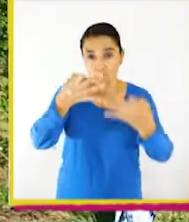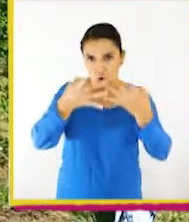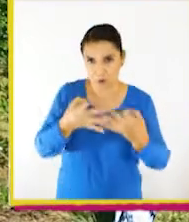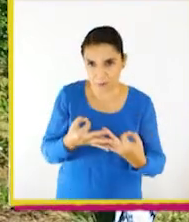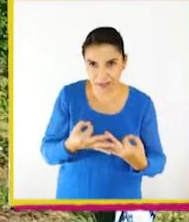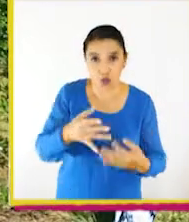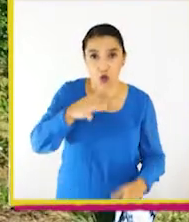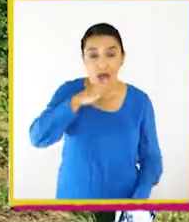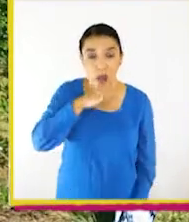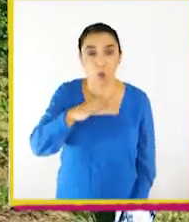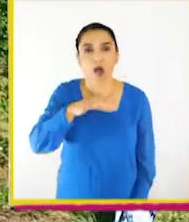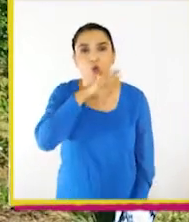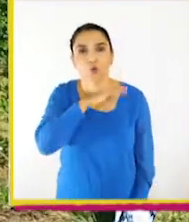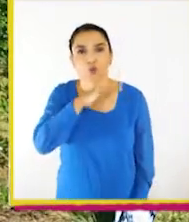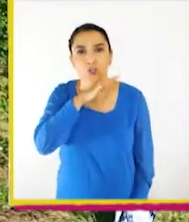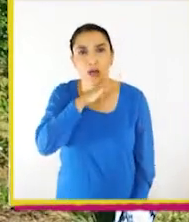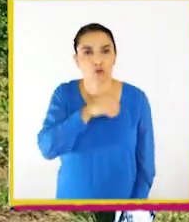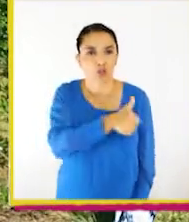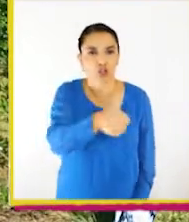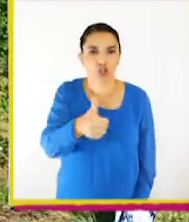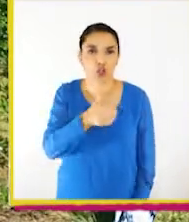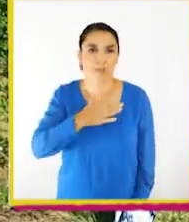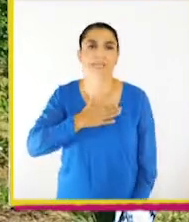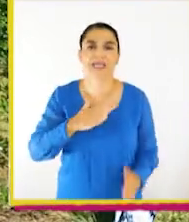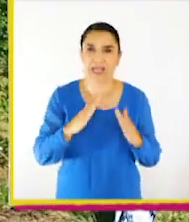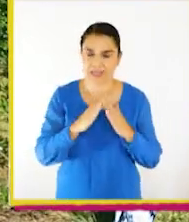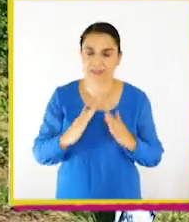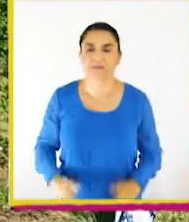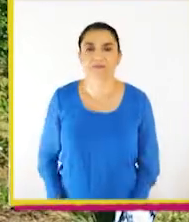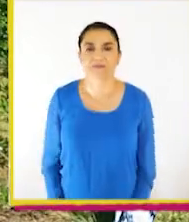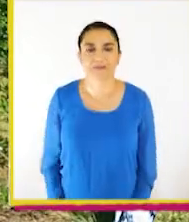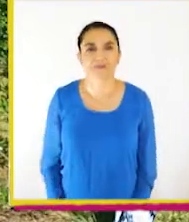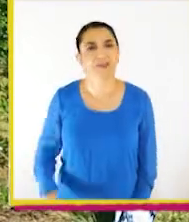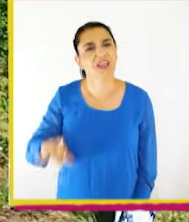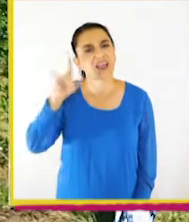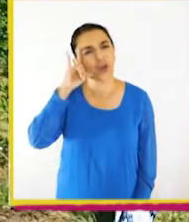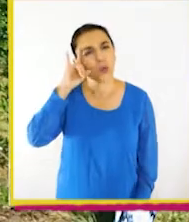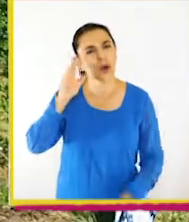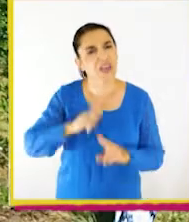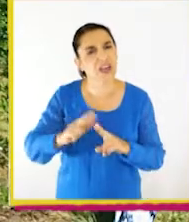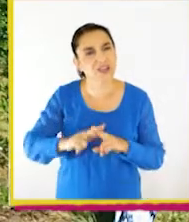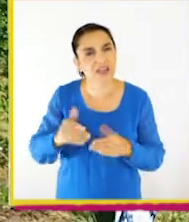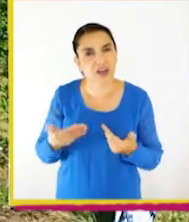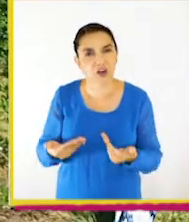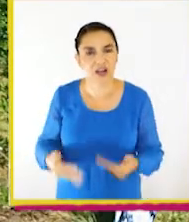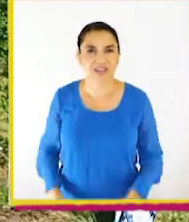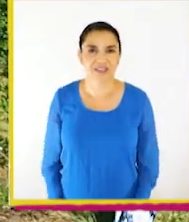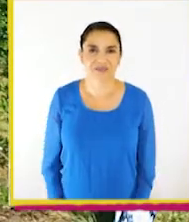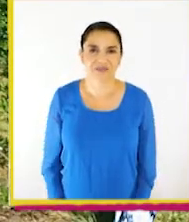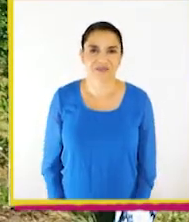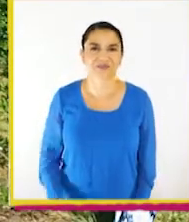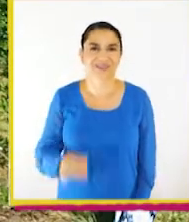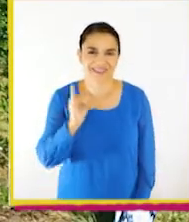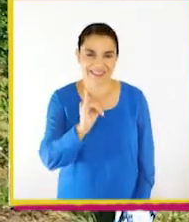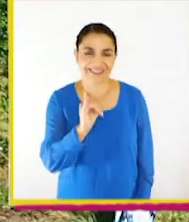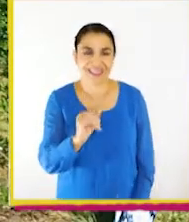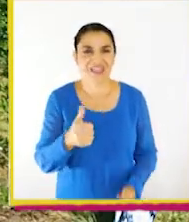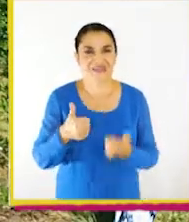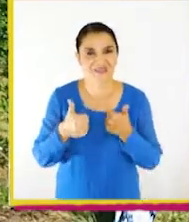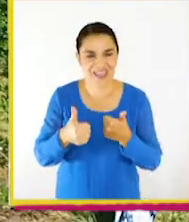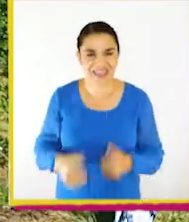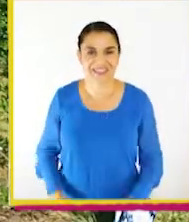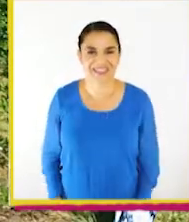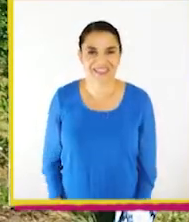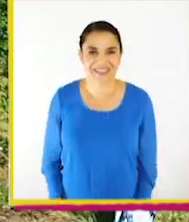Veamos el promedio de agua que gastamos entre todos en mi casa. ¿Recuerdan lo que teníamos que hacer ahora? Sí,